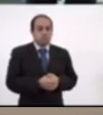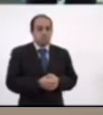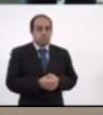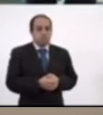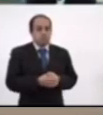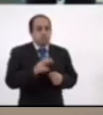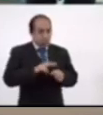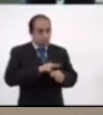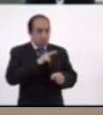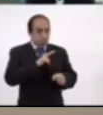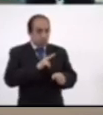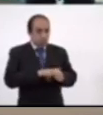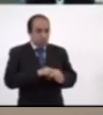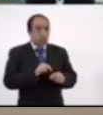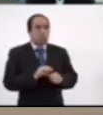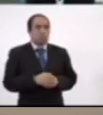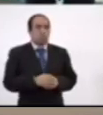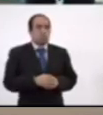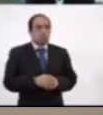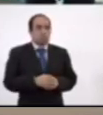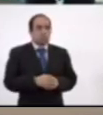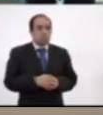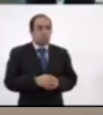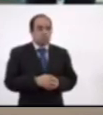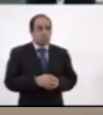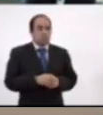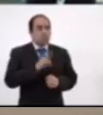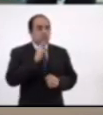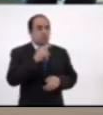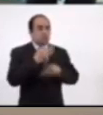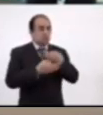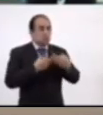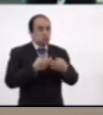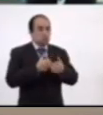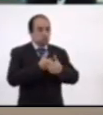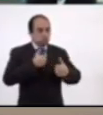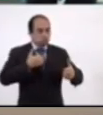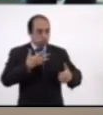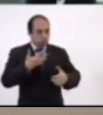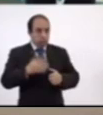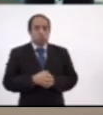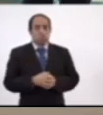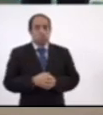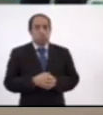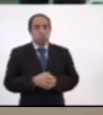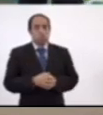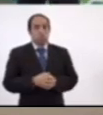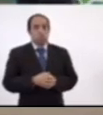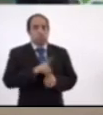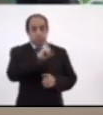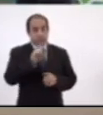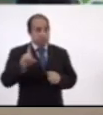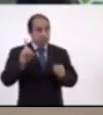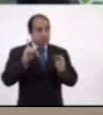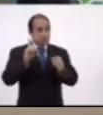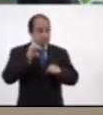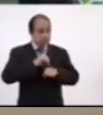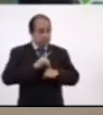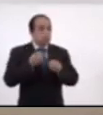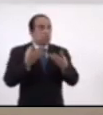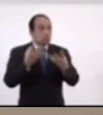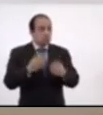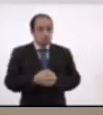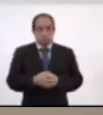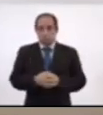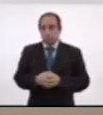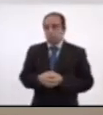en normalizar y en resolver todo este rezago que hay. ¿Serán los 100 días o cuánto será? No, a ver,